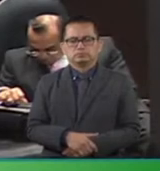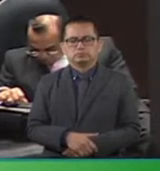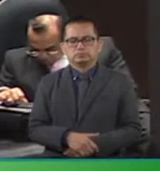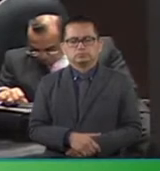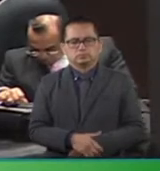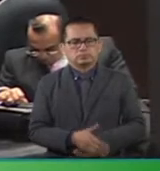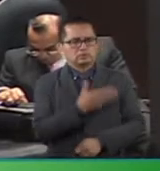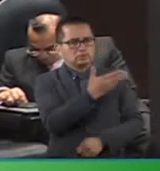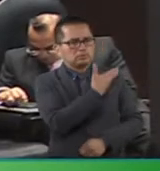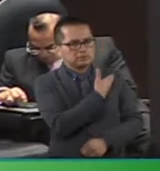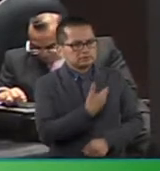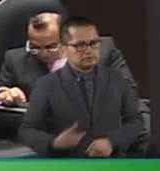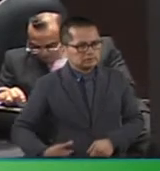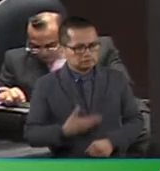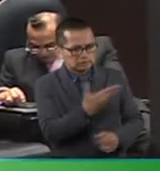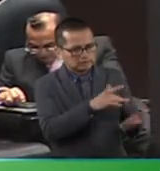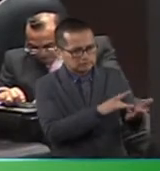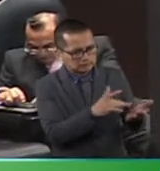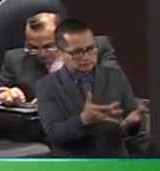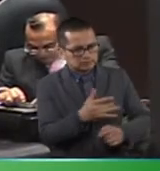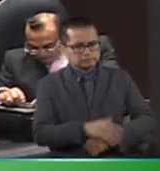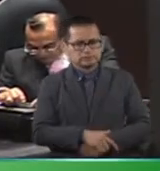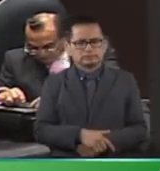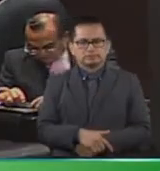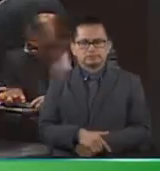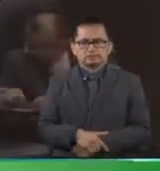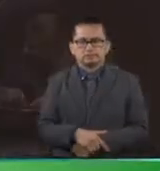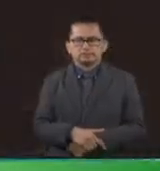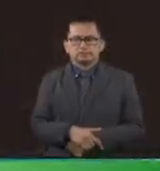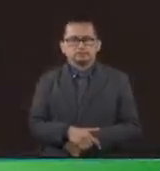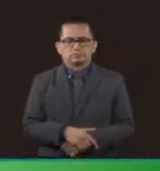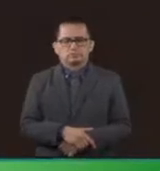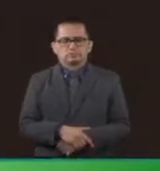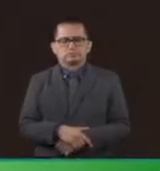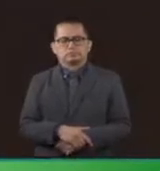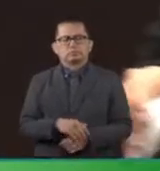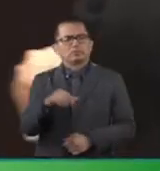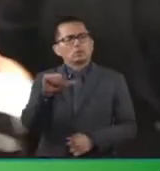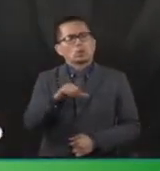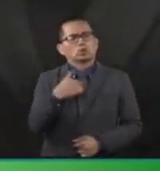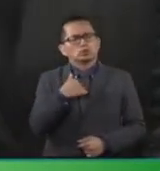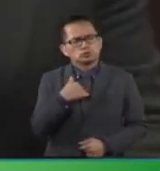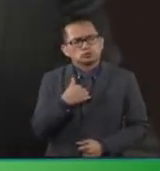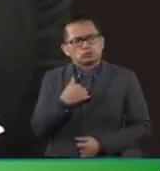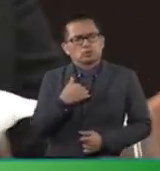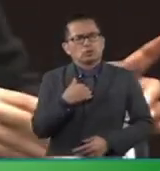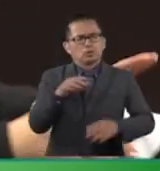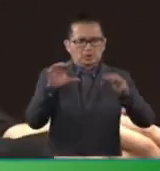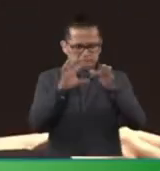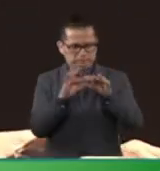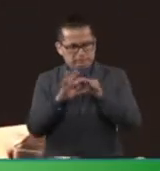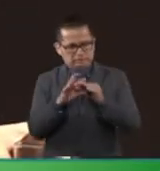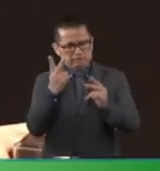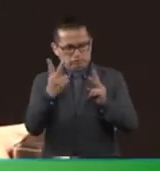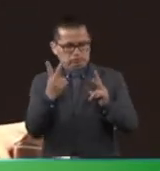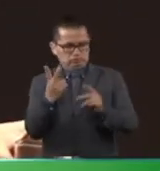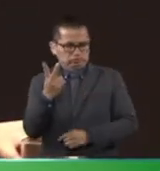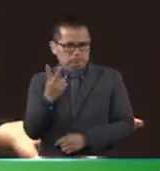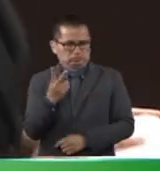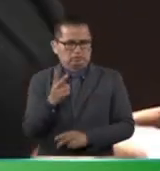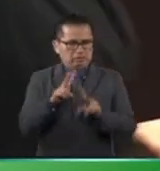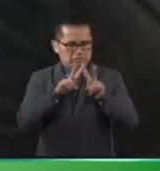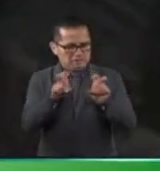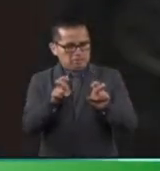Gracias presidenta adelante el día de hoy centraré mi intervención en dos ideas que Considero que es